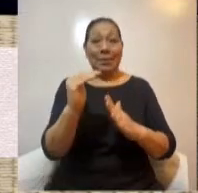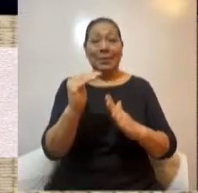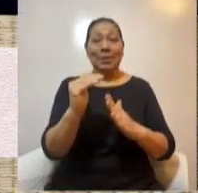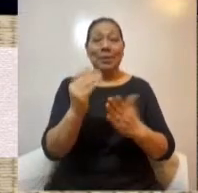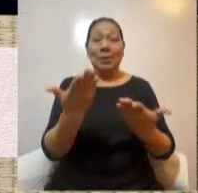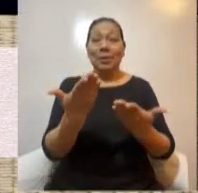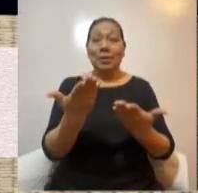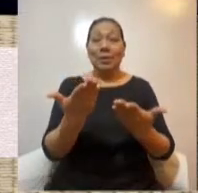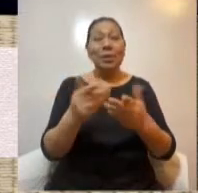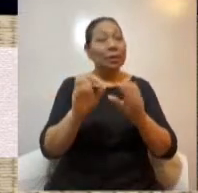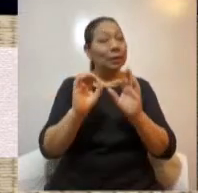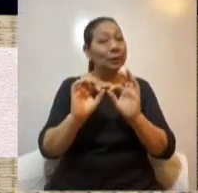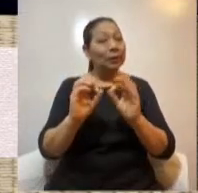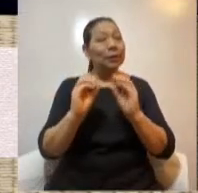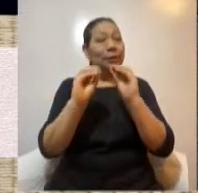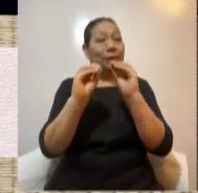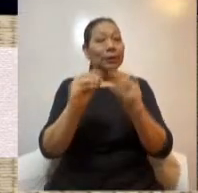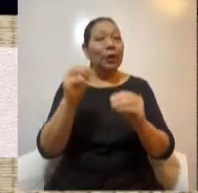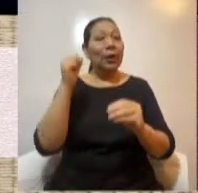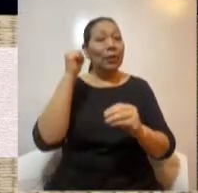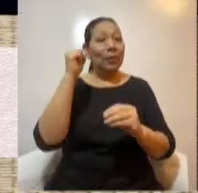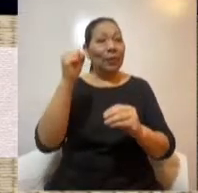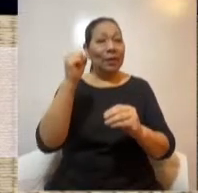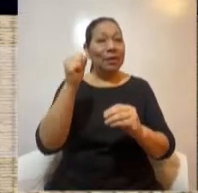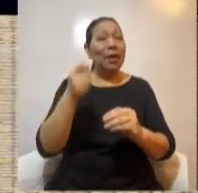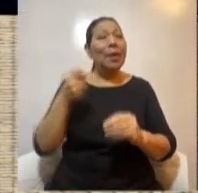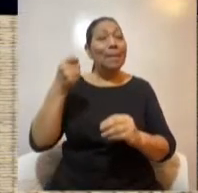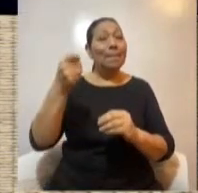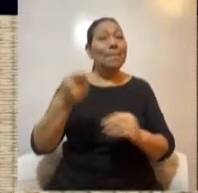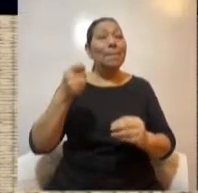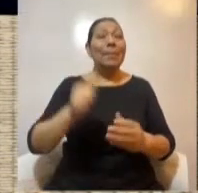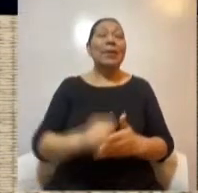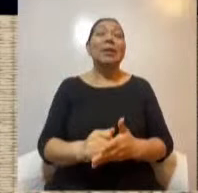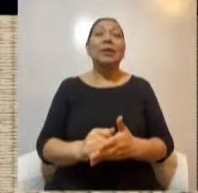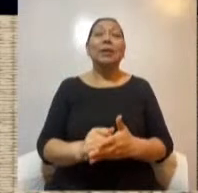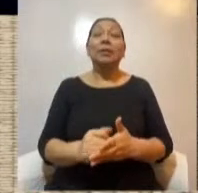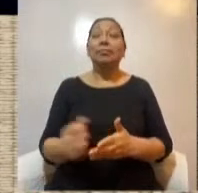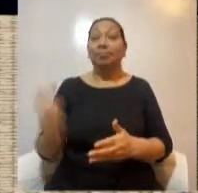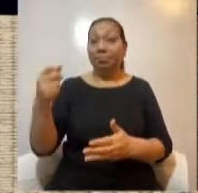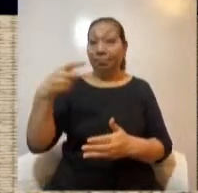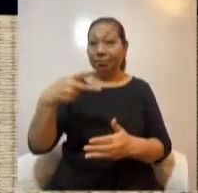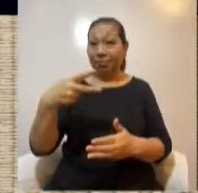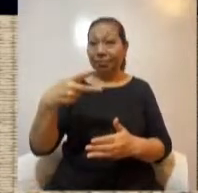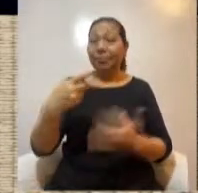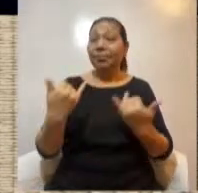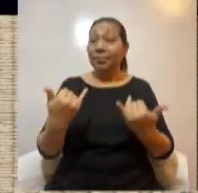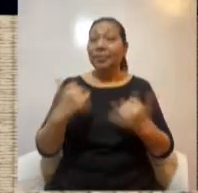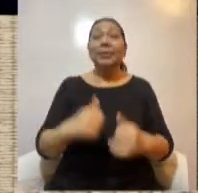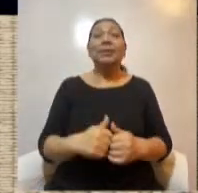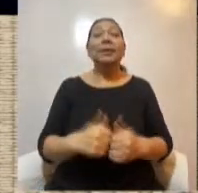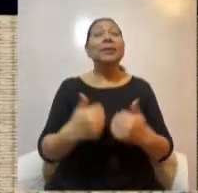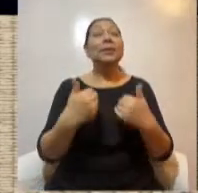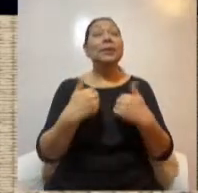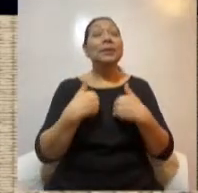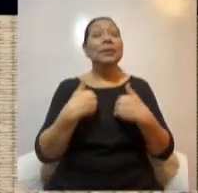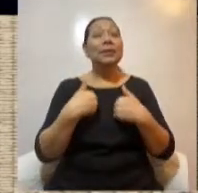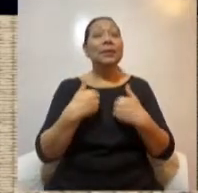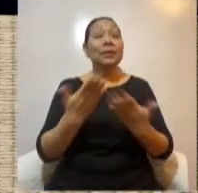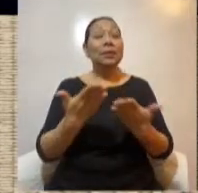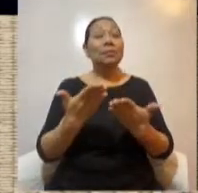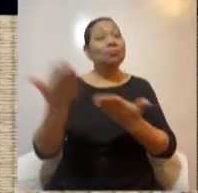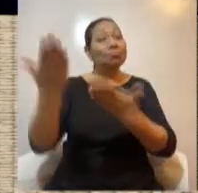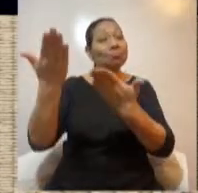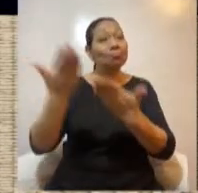mayor efectividad en el otorgamiento del derecho a la pensión. En la segunda parte de nuestro programa